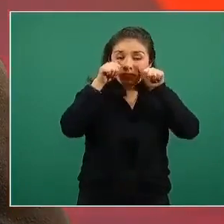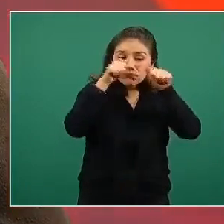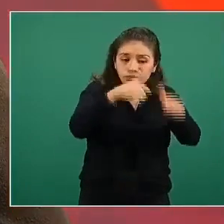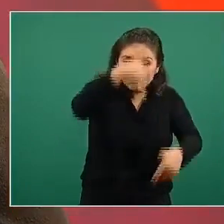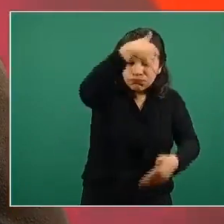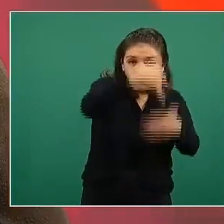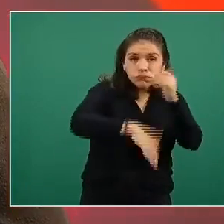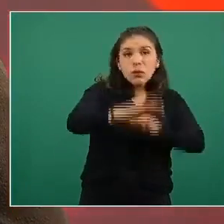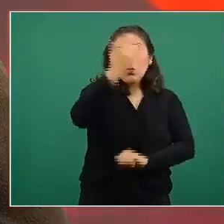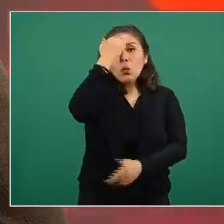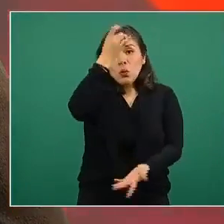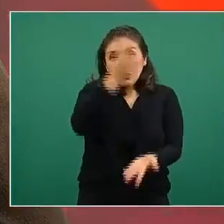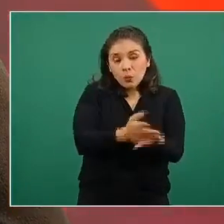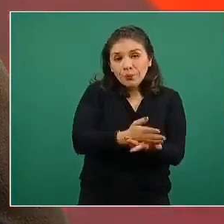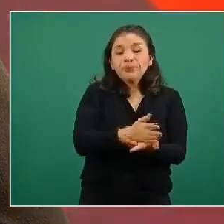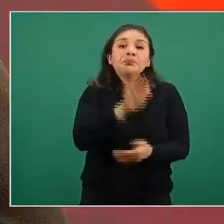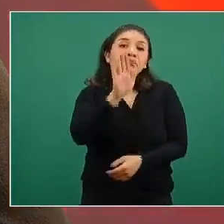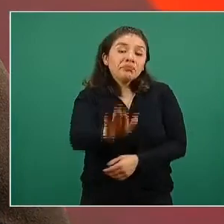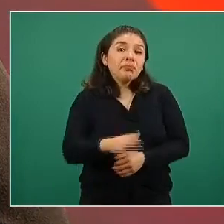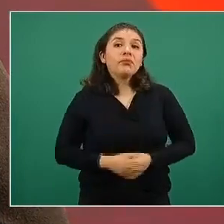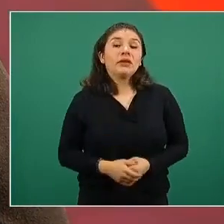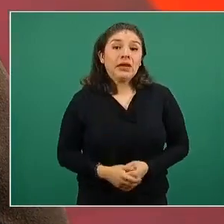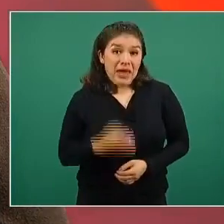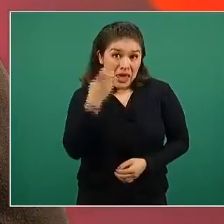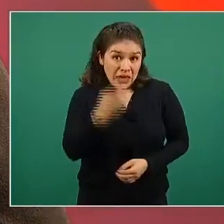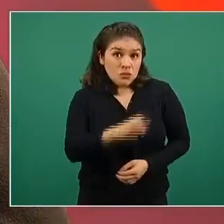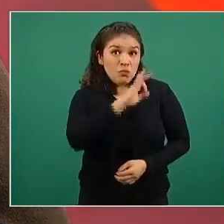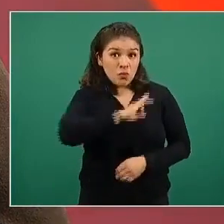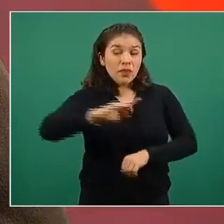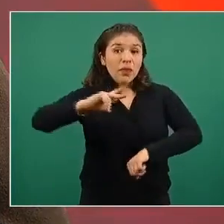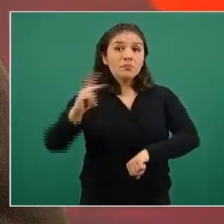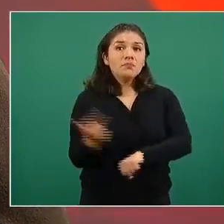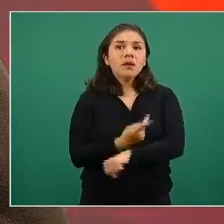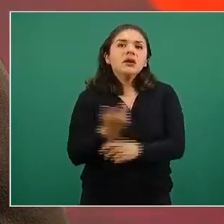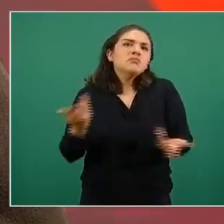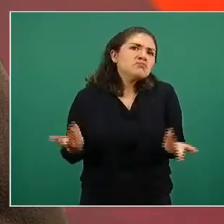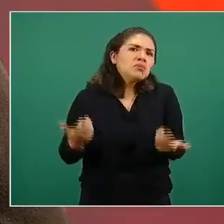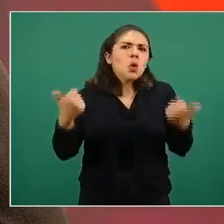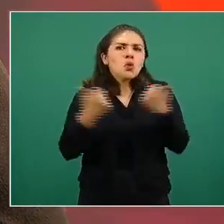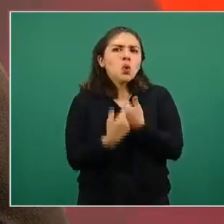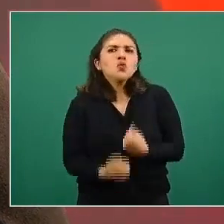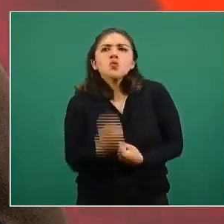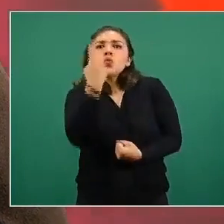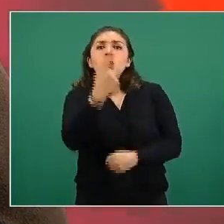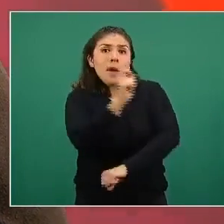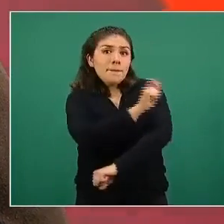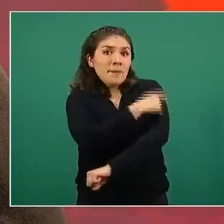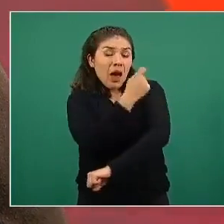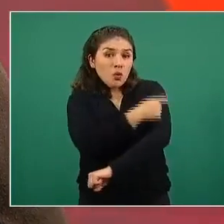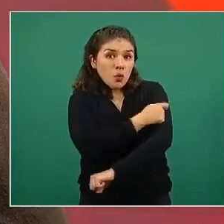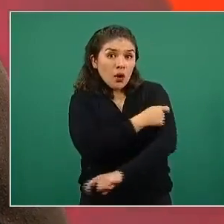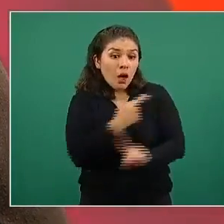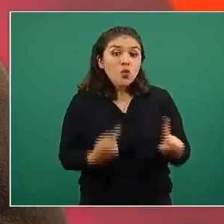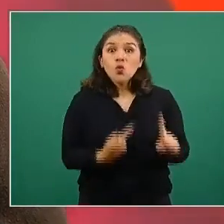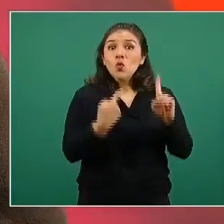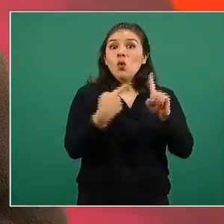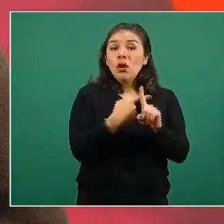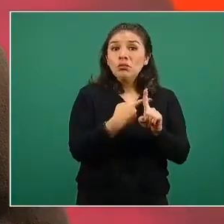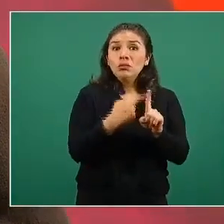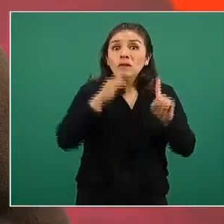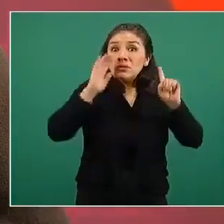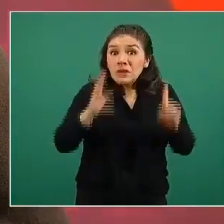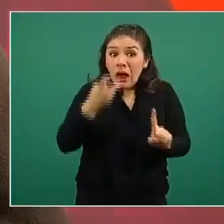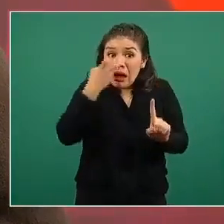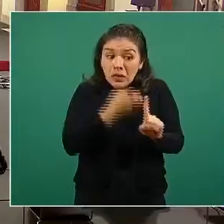conocidos en su momento. Ahora, que esto pueda ocurrir con una vacuna no necesariamente quiere decir